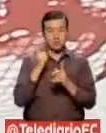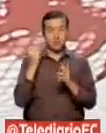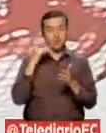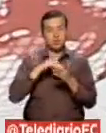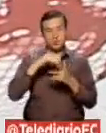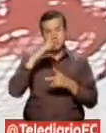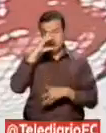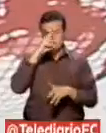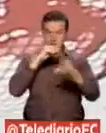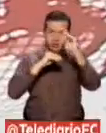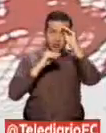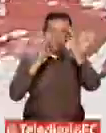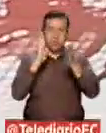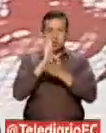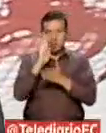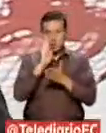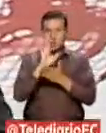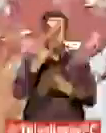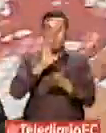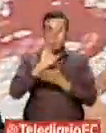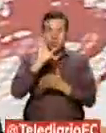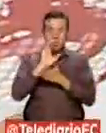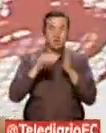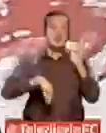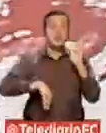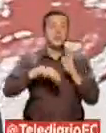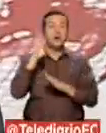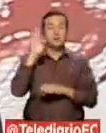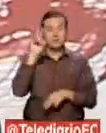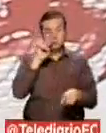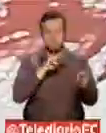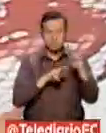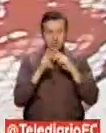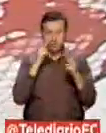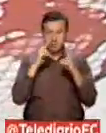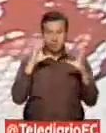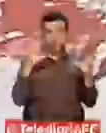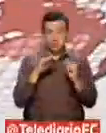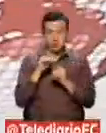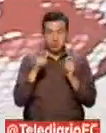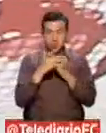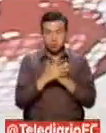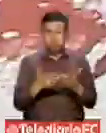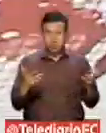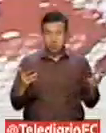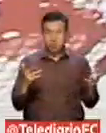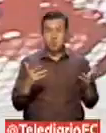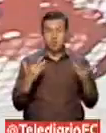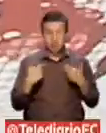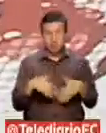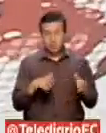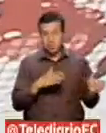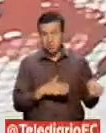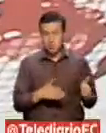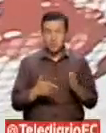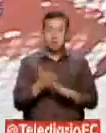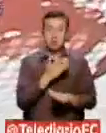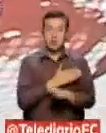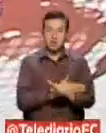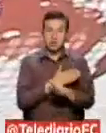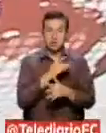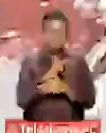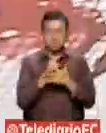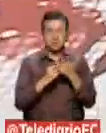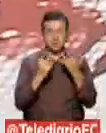reeducar en las escuelas, en los colegios. Básicamente en el diagnóstico pasa que pues todas las personas nos convertimos en un medio, ¿no es cierto? Antes había un